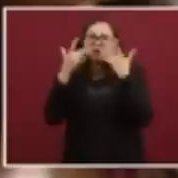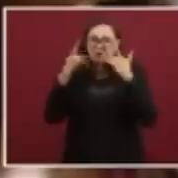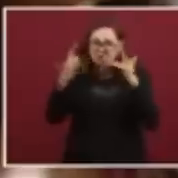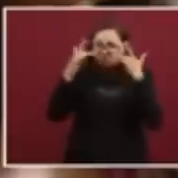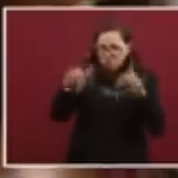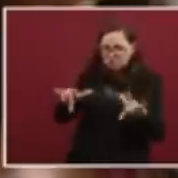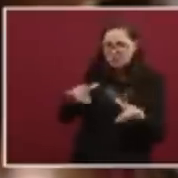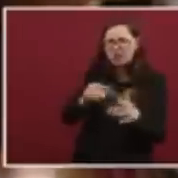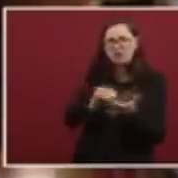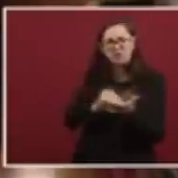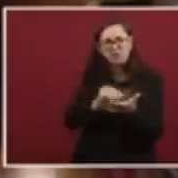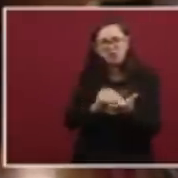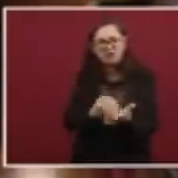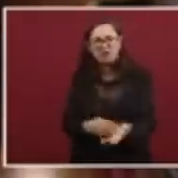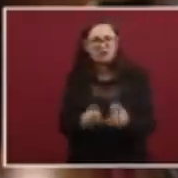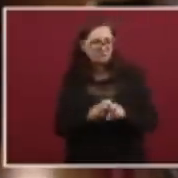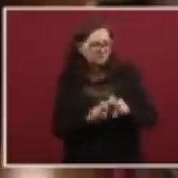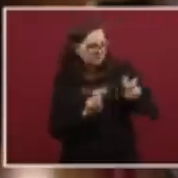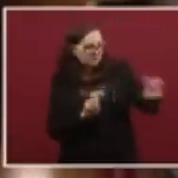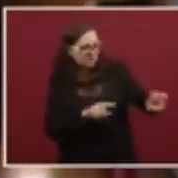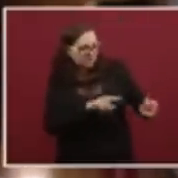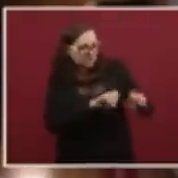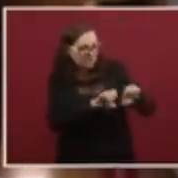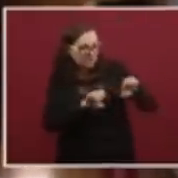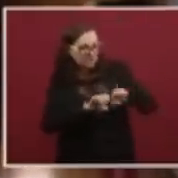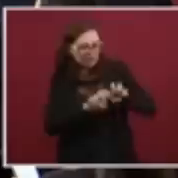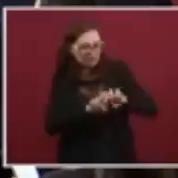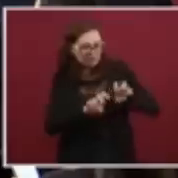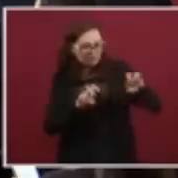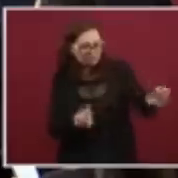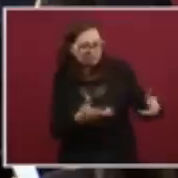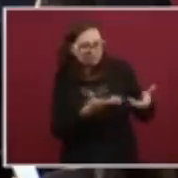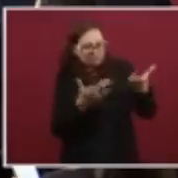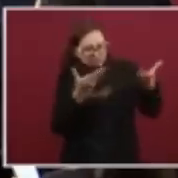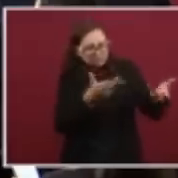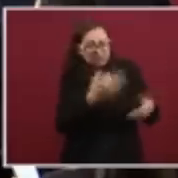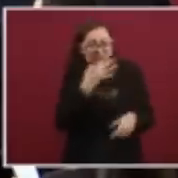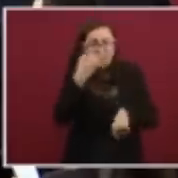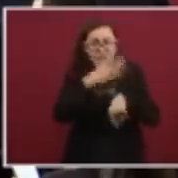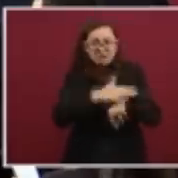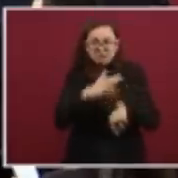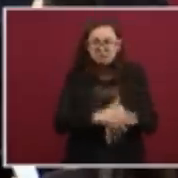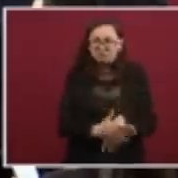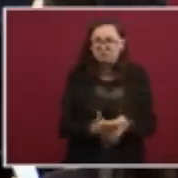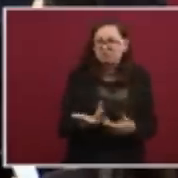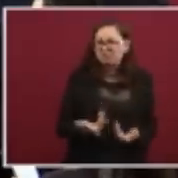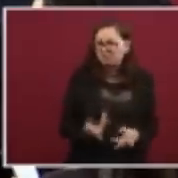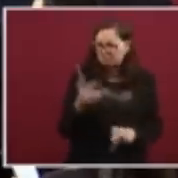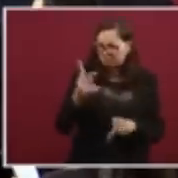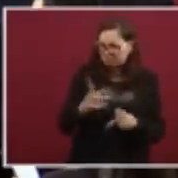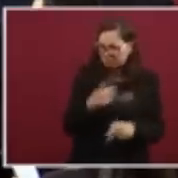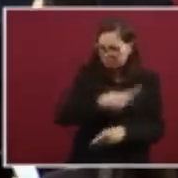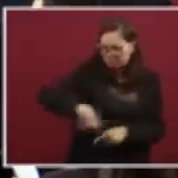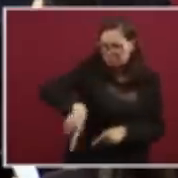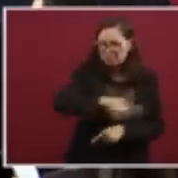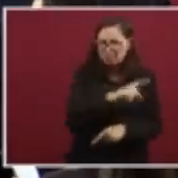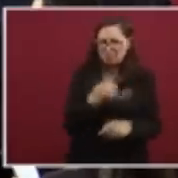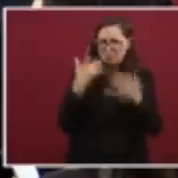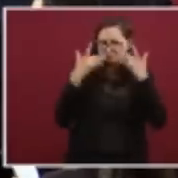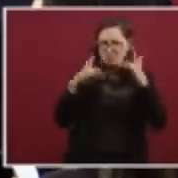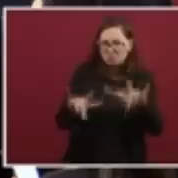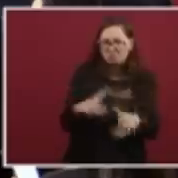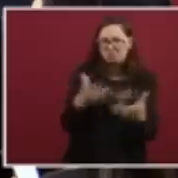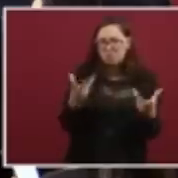renuncias? Usted tiene ahí sentado aparte de su gabinete. ¿Cuál es el mensaje fuerte y claro para todos los que están trabajando usted en la